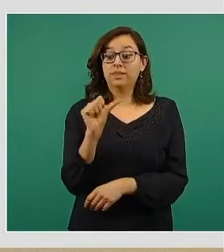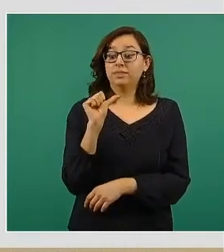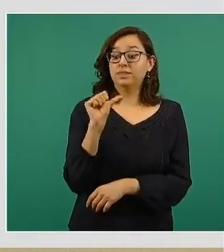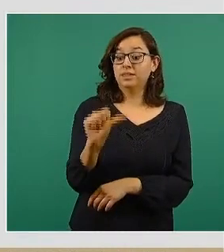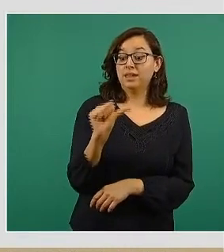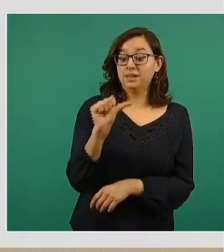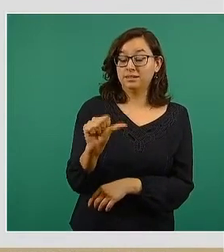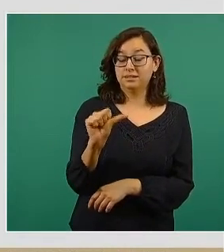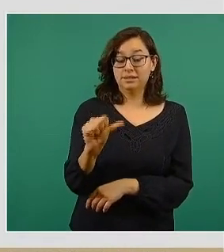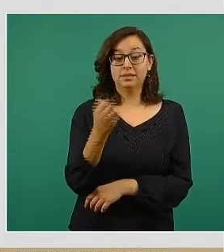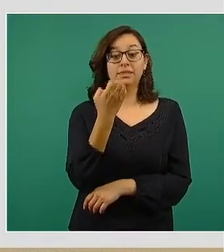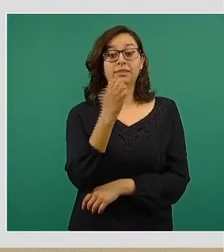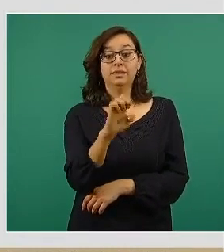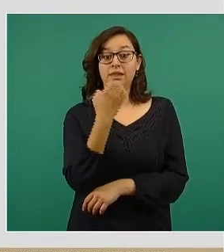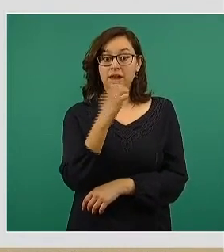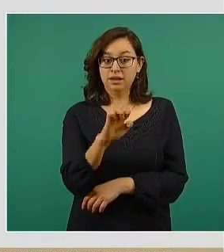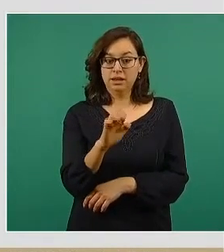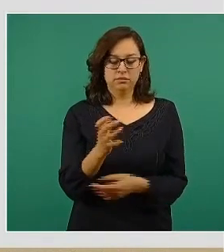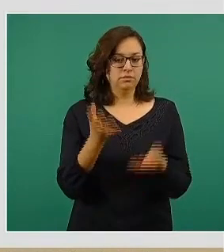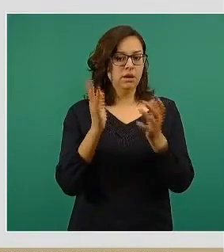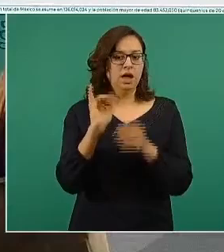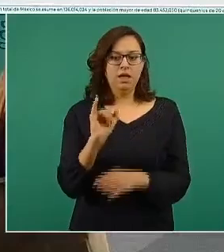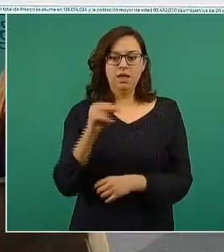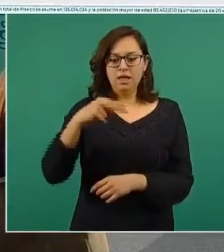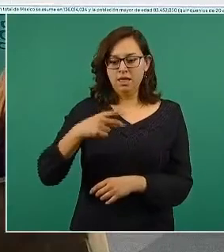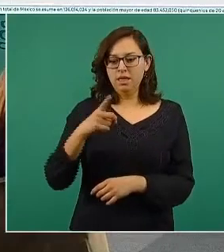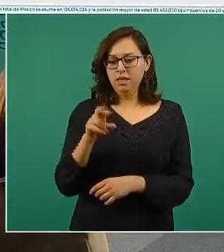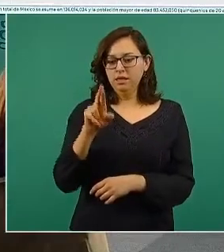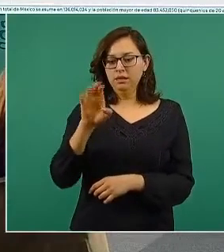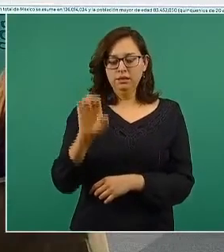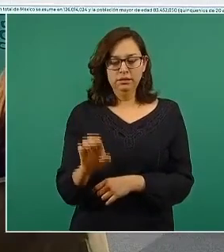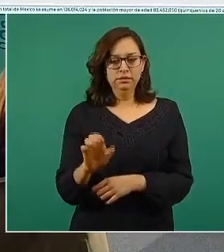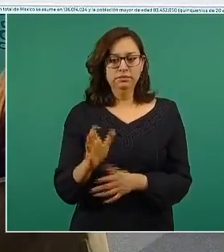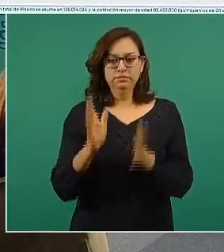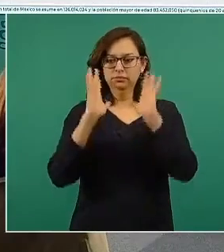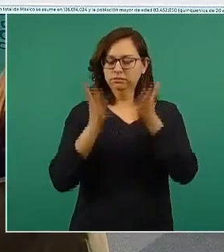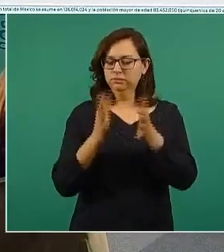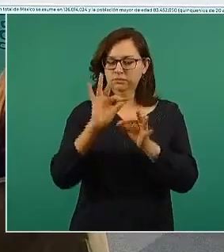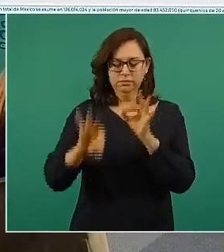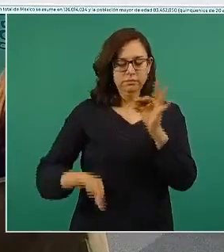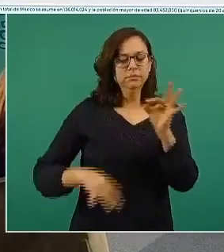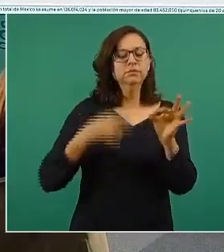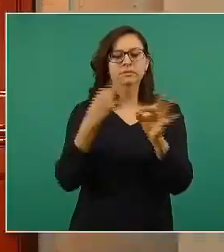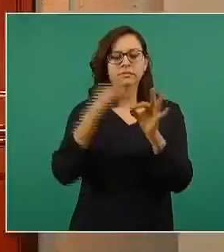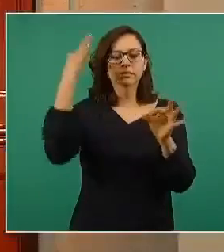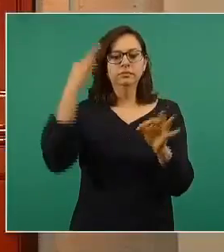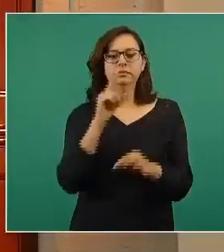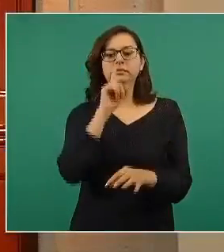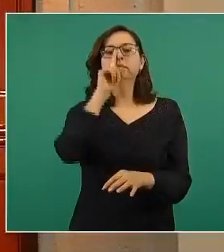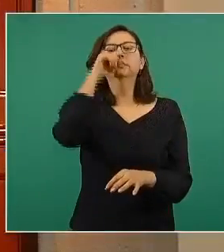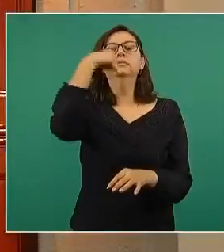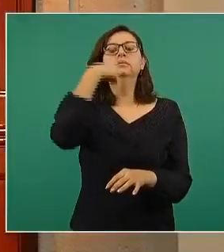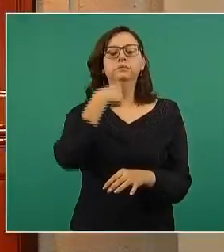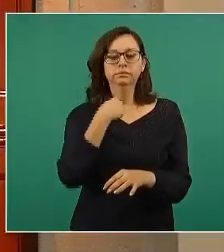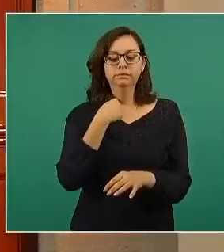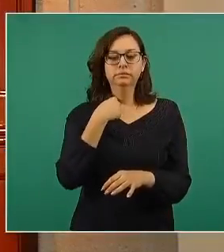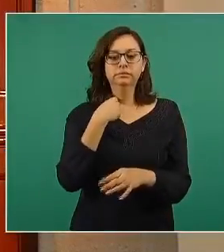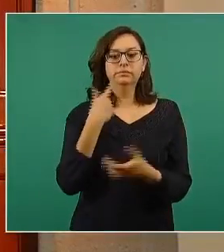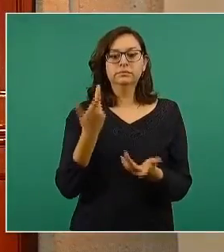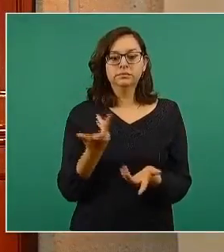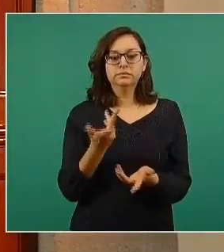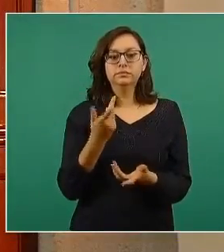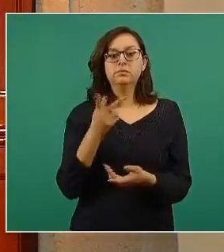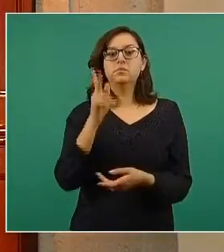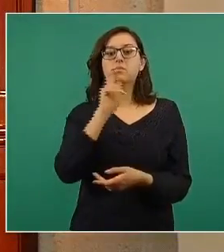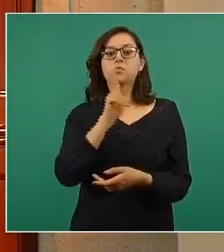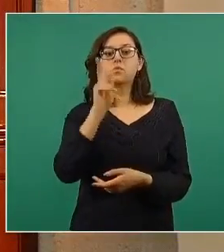primera quincena de enero, el Instituto de Diagnóstico y Referencia Epidemiológico había ya desarrollado la prueba confirmatoria